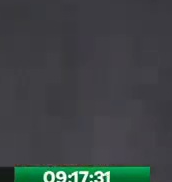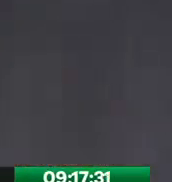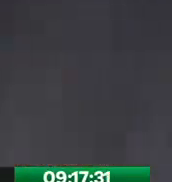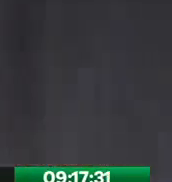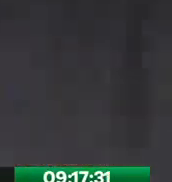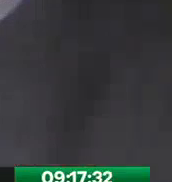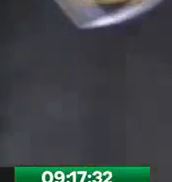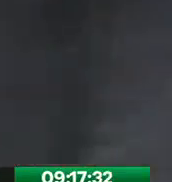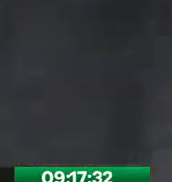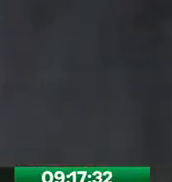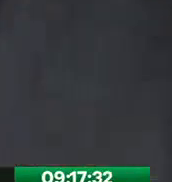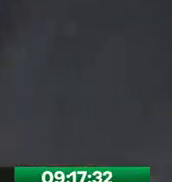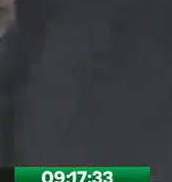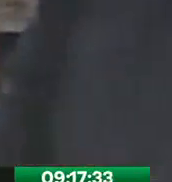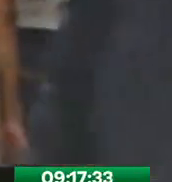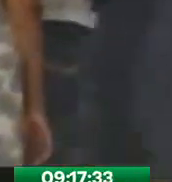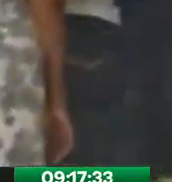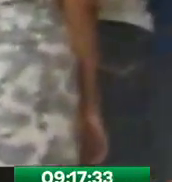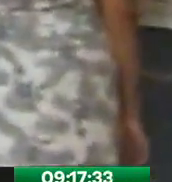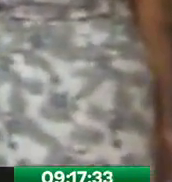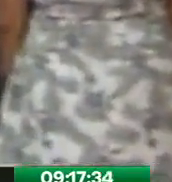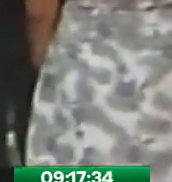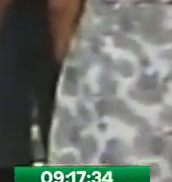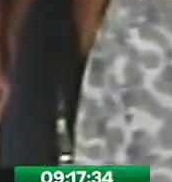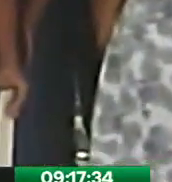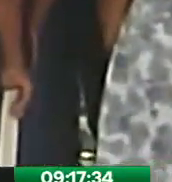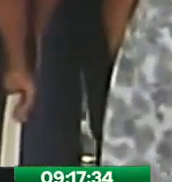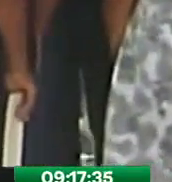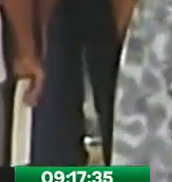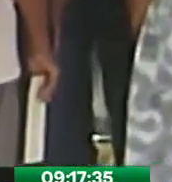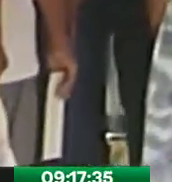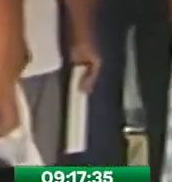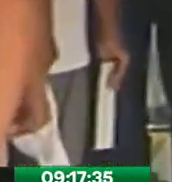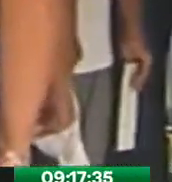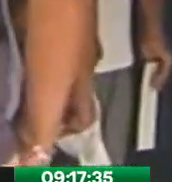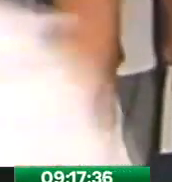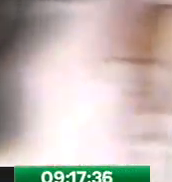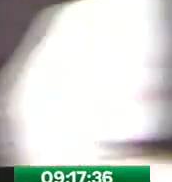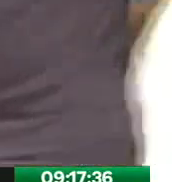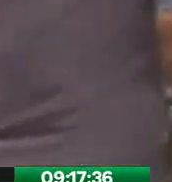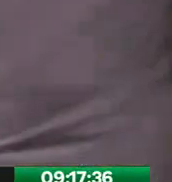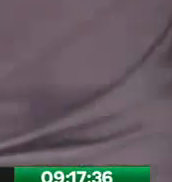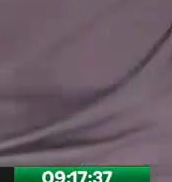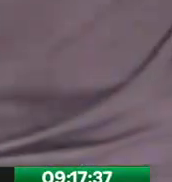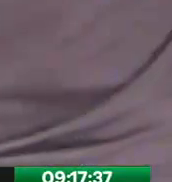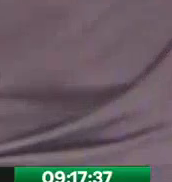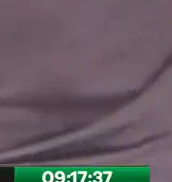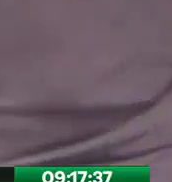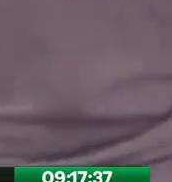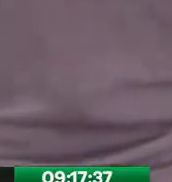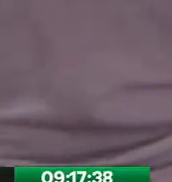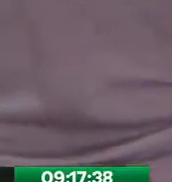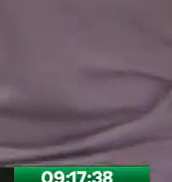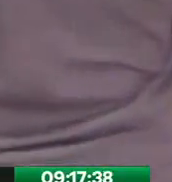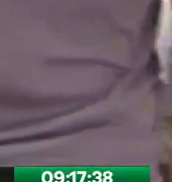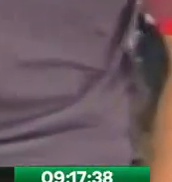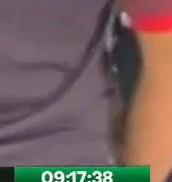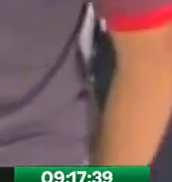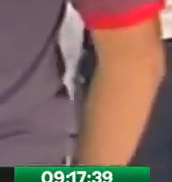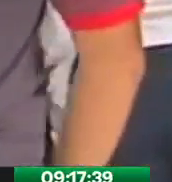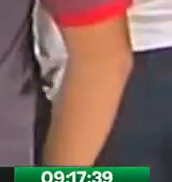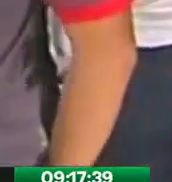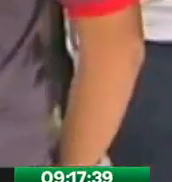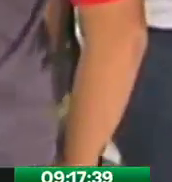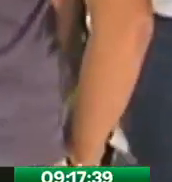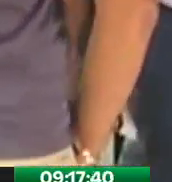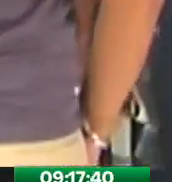año, se libran de todo trámite y esa es la ventaja que están brindando en ese momento. Realizan el pago los primeros 15 días del